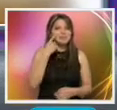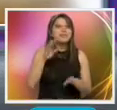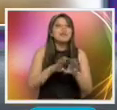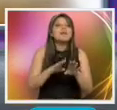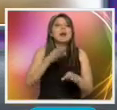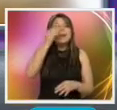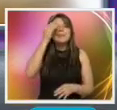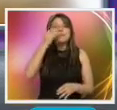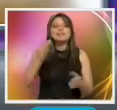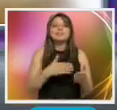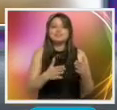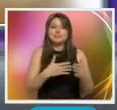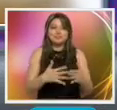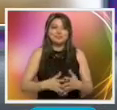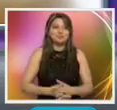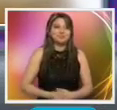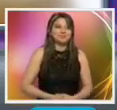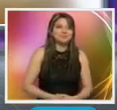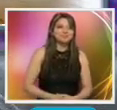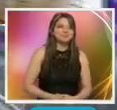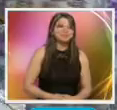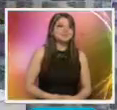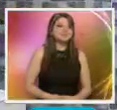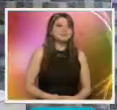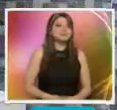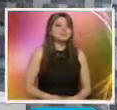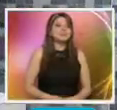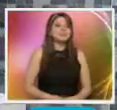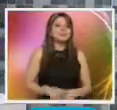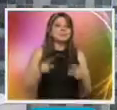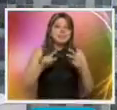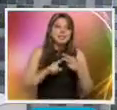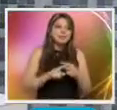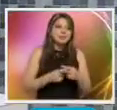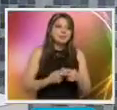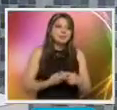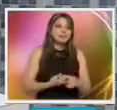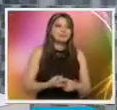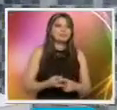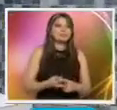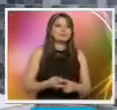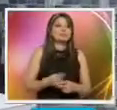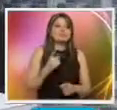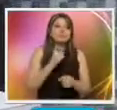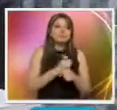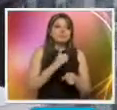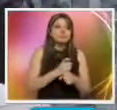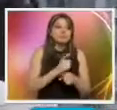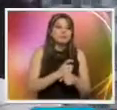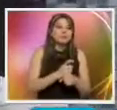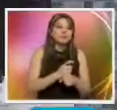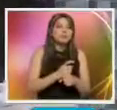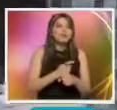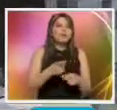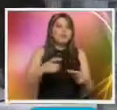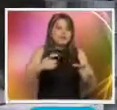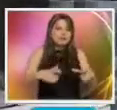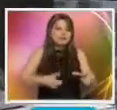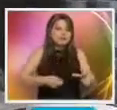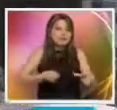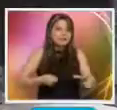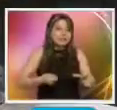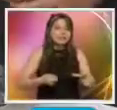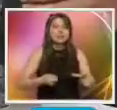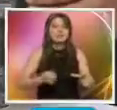Baja California Sur. ¿Comenzamos, chef? Muy bien, lo primero que vamos a hacer, vamos a poner a calentar aceitito aquí para luego agregar